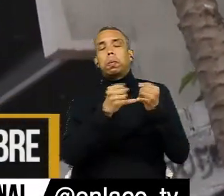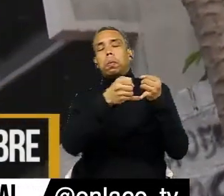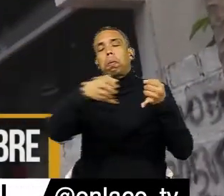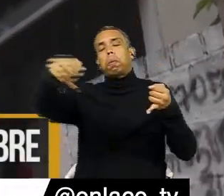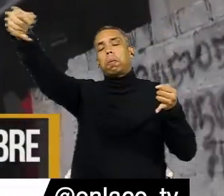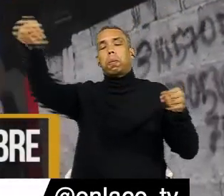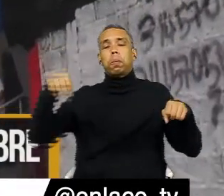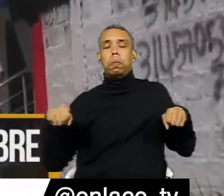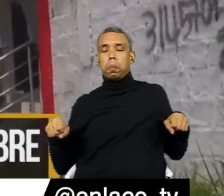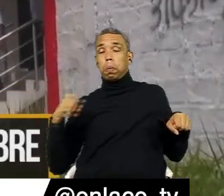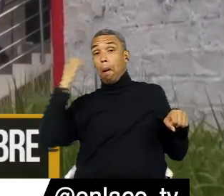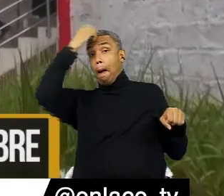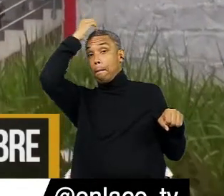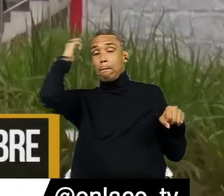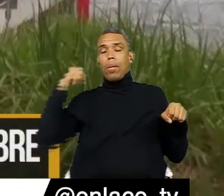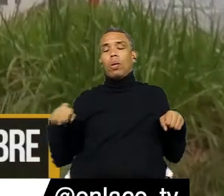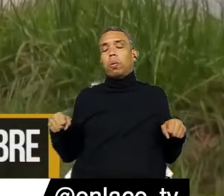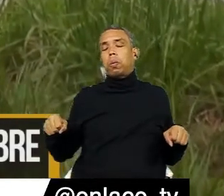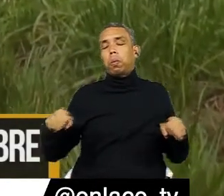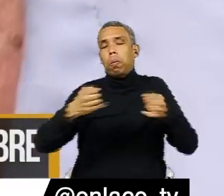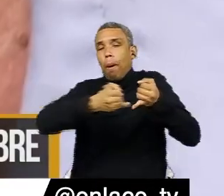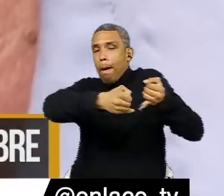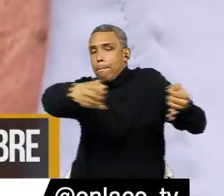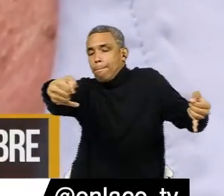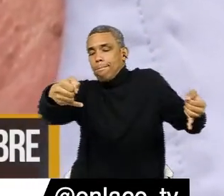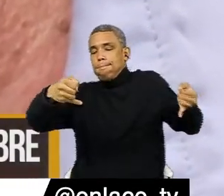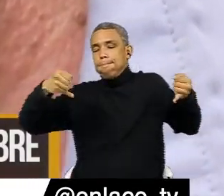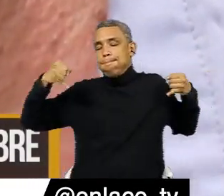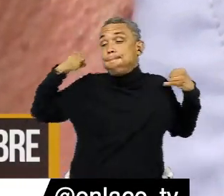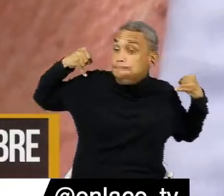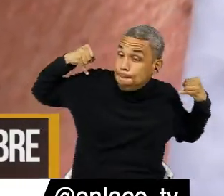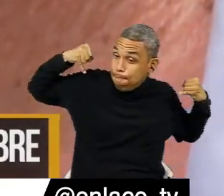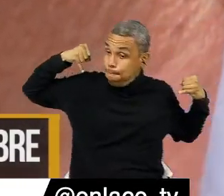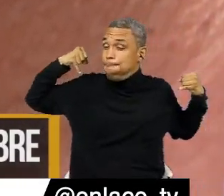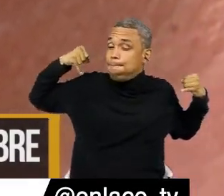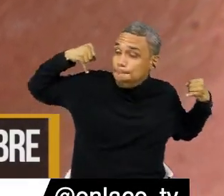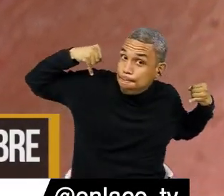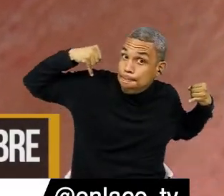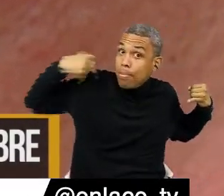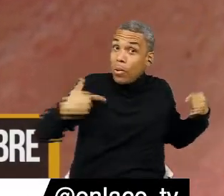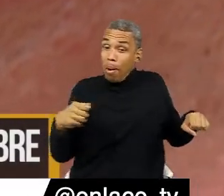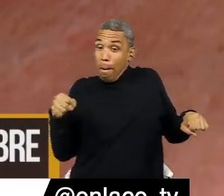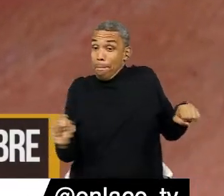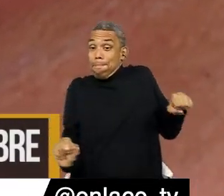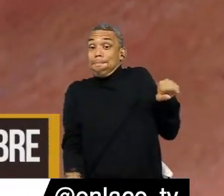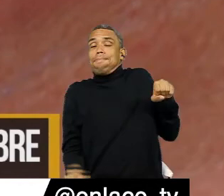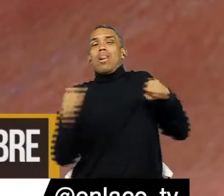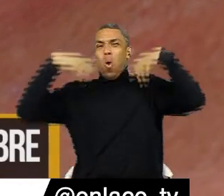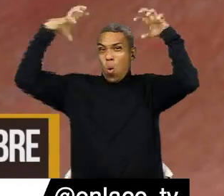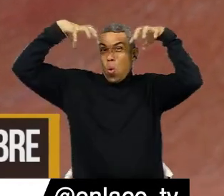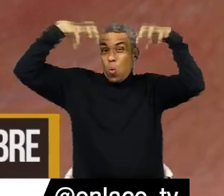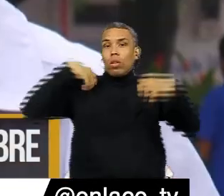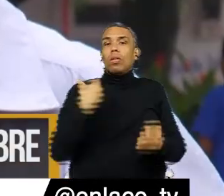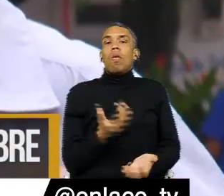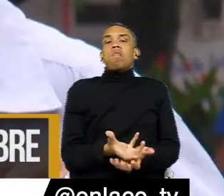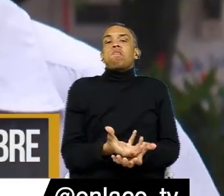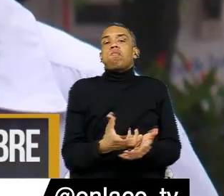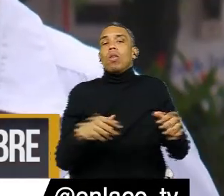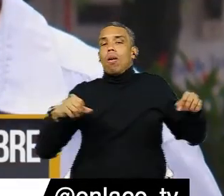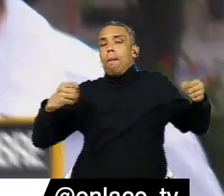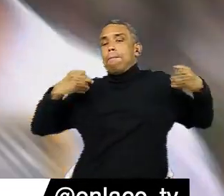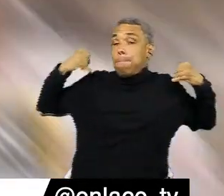¿sí? Y yo a lo que sentí que el cable me enredó, yo lo que hice fue que como yo venía despacio, yo frené la moto, estaba lloviendo, yo frené la moto, lo que frené la moto